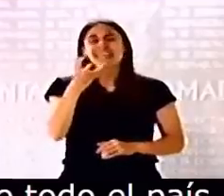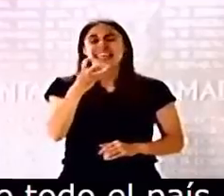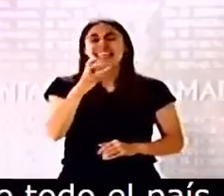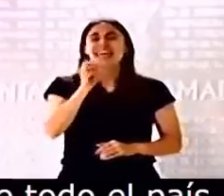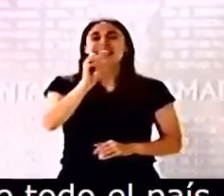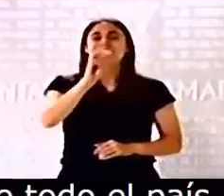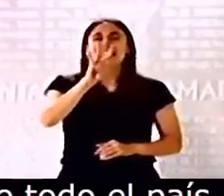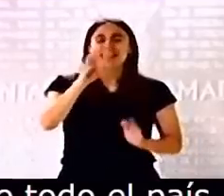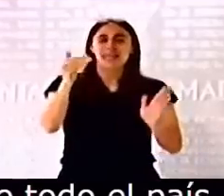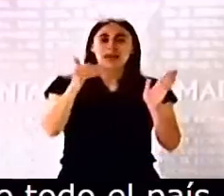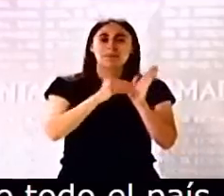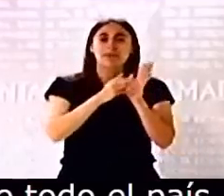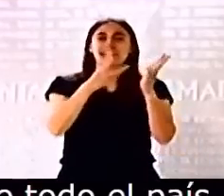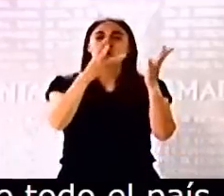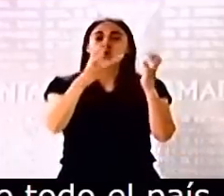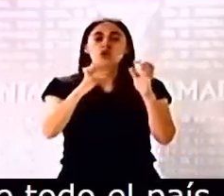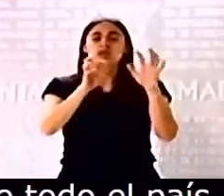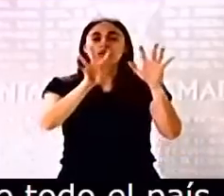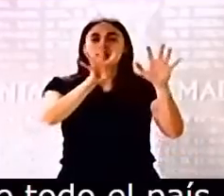313.869 dosis,